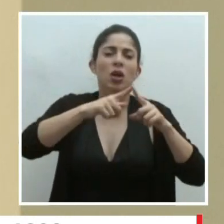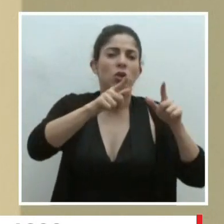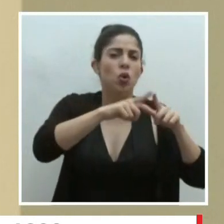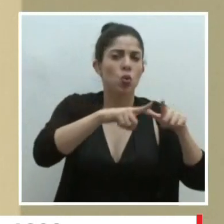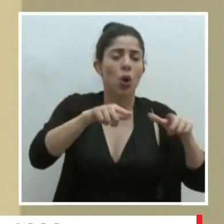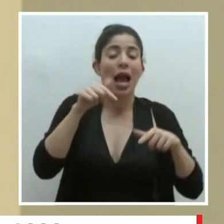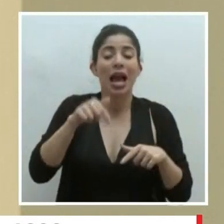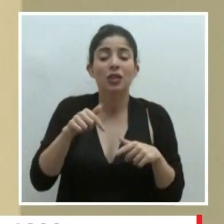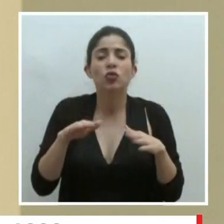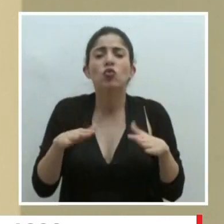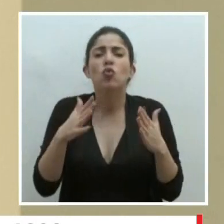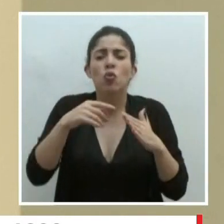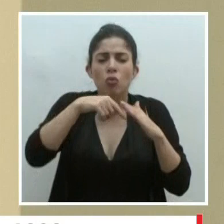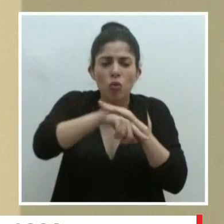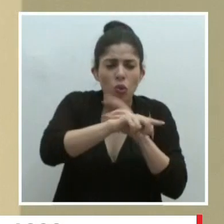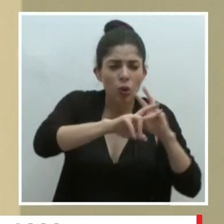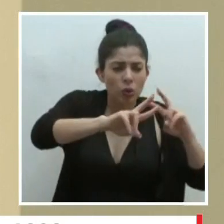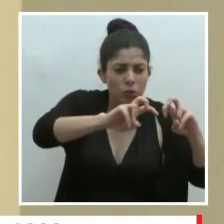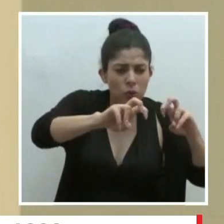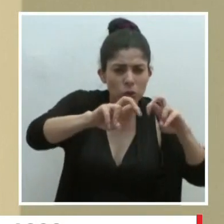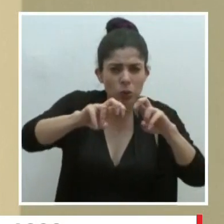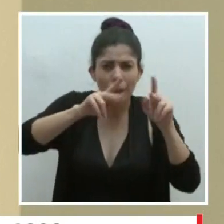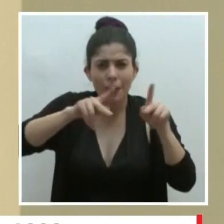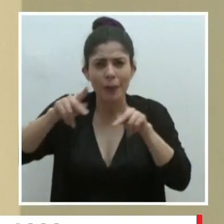puede hacer siempre y cuando exista un